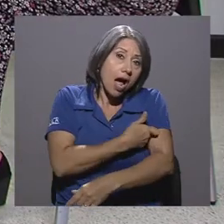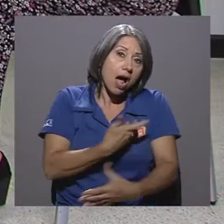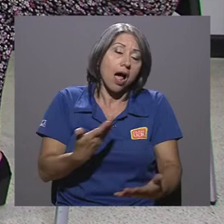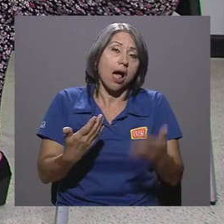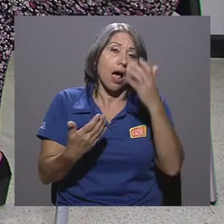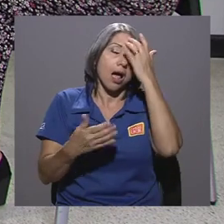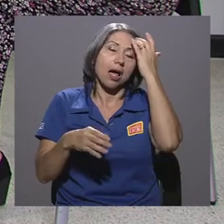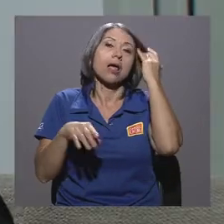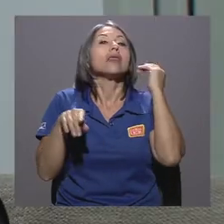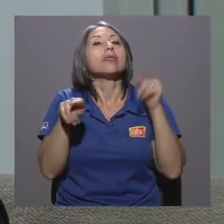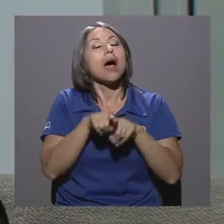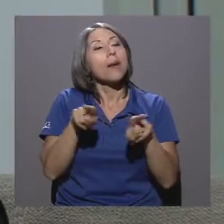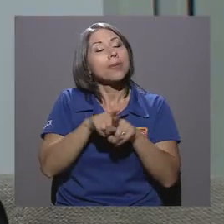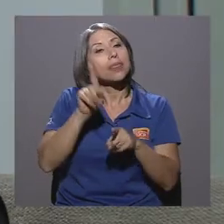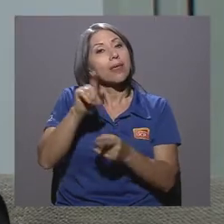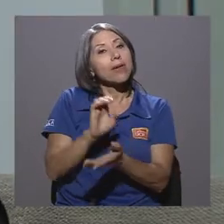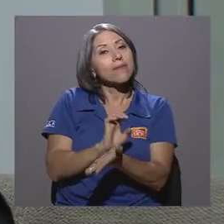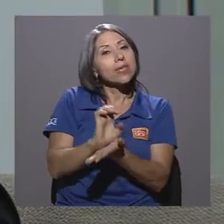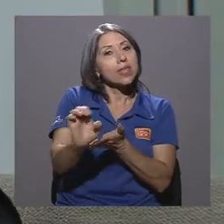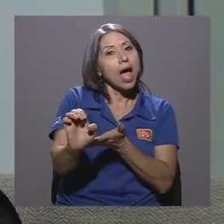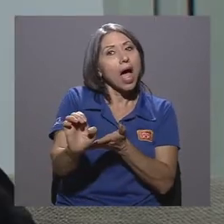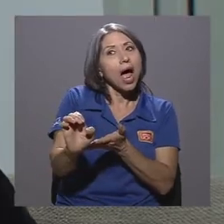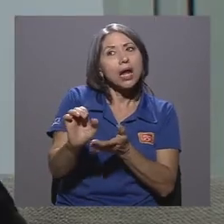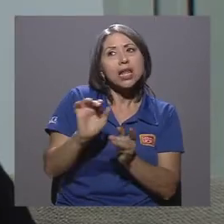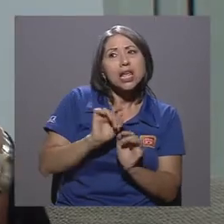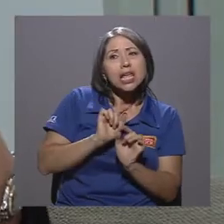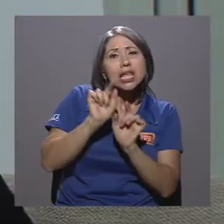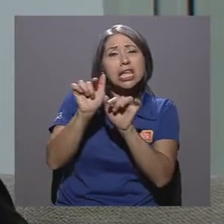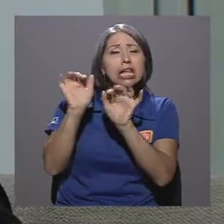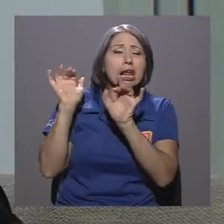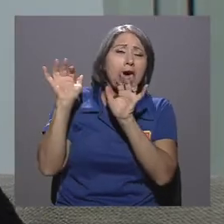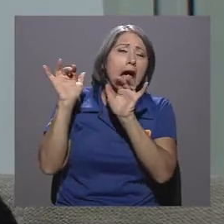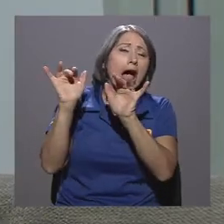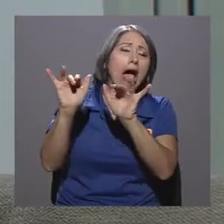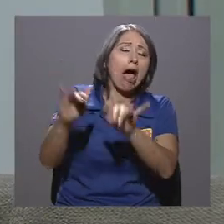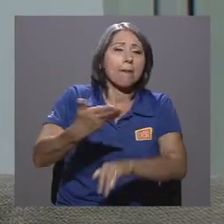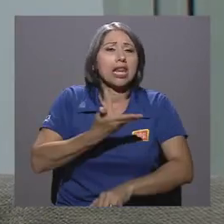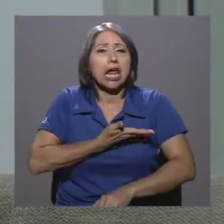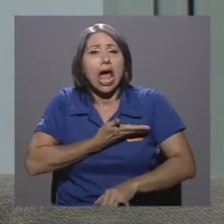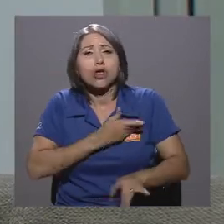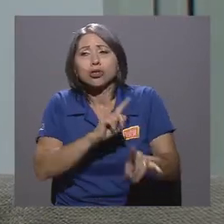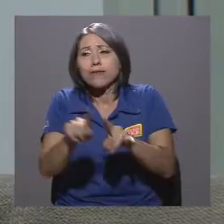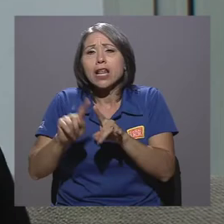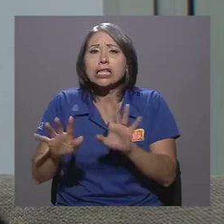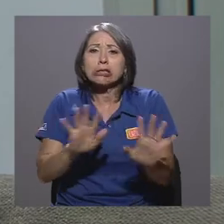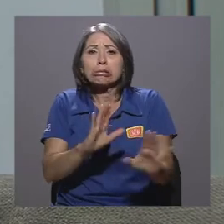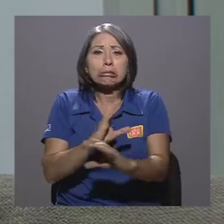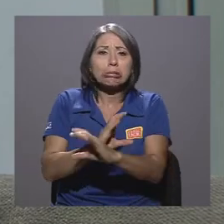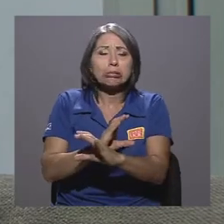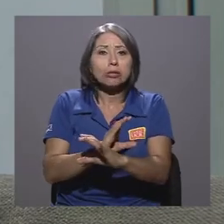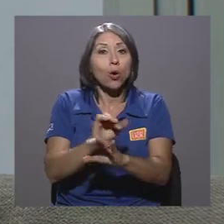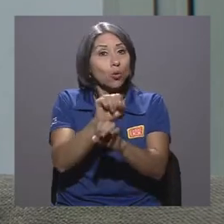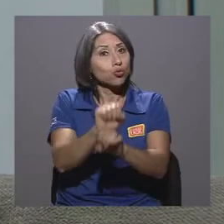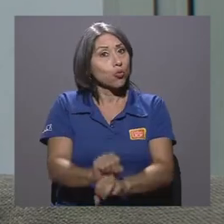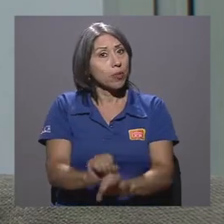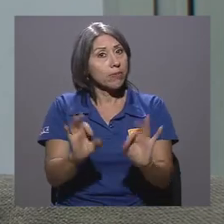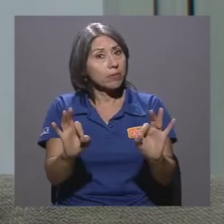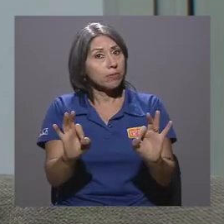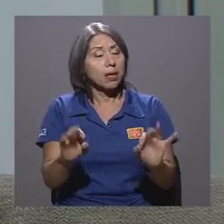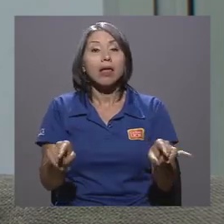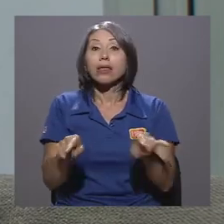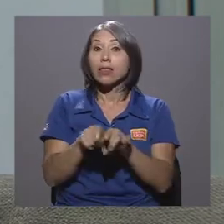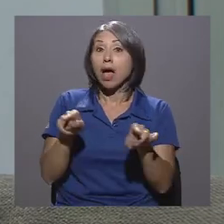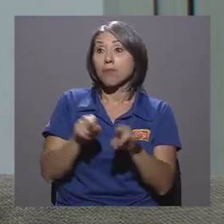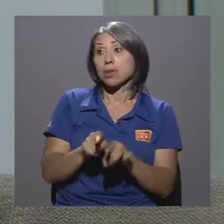caso, ¿verdad?, el tema de evitar concentraciones masivas, que mercados, etcétera. Entonces, sí es una buena costumbre. Es el mismo país, ¿verdad? Aunque,